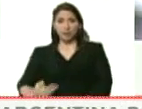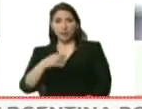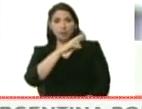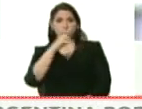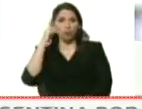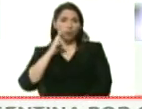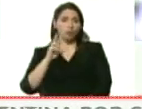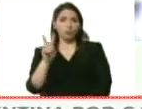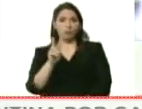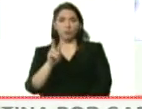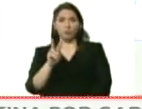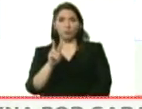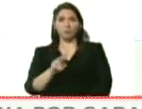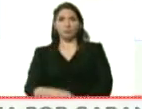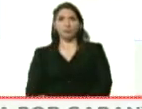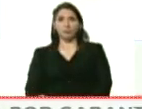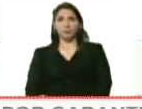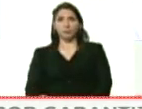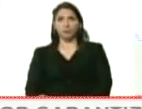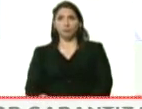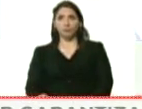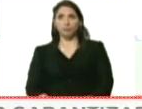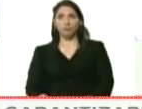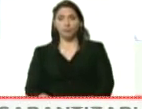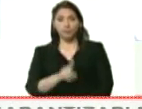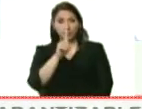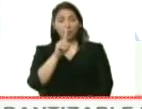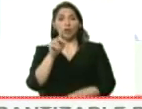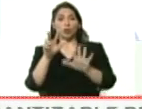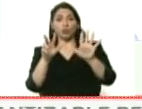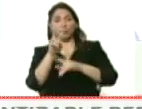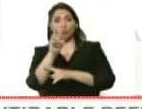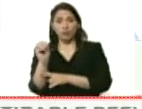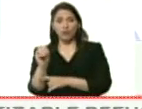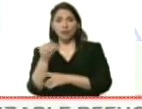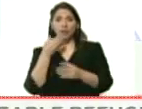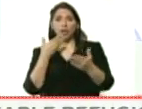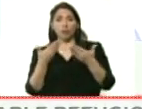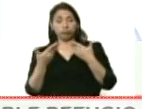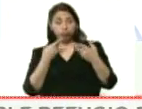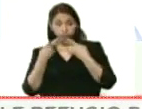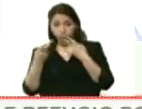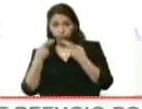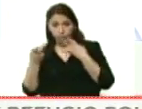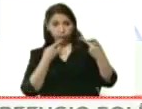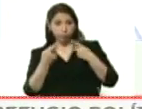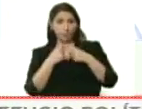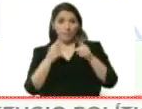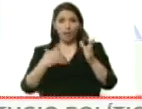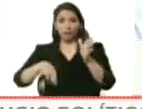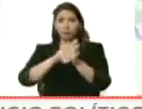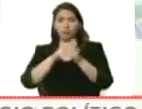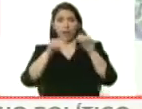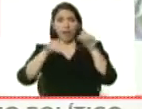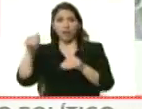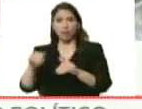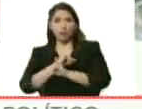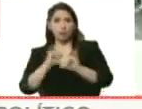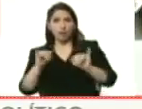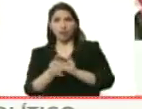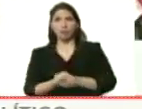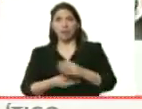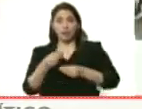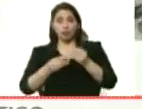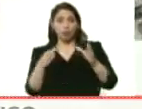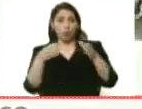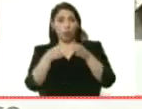el 1 de enero de 1820, con comunicación del reglamento para las elecciones, que será formado por una